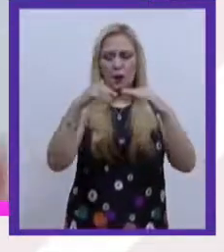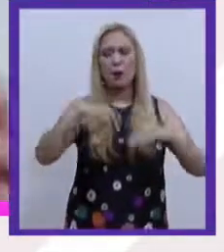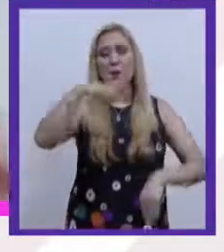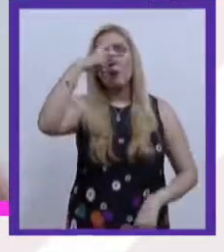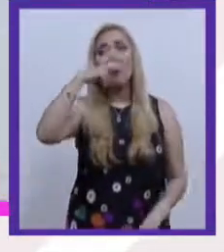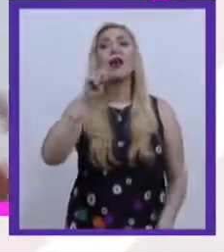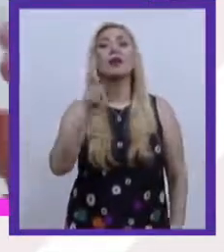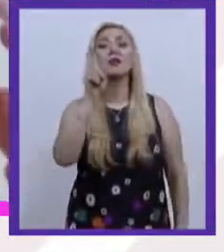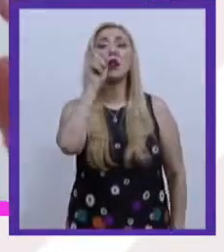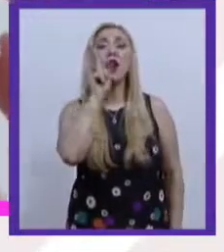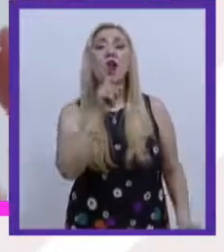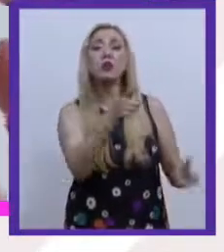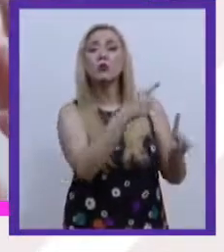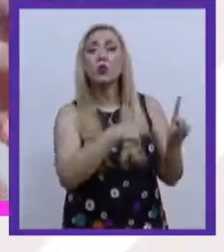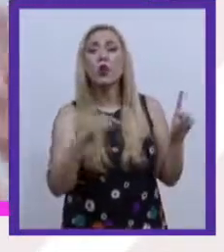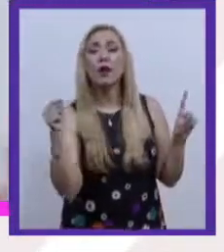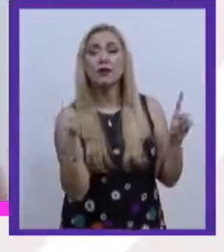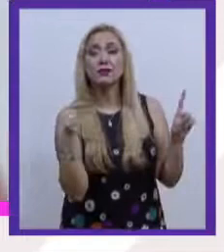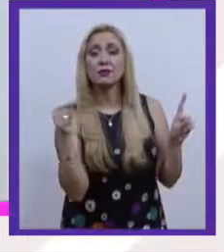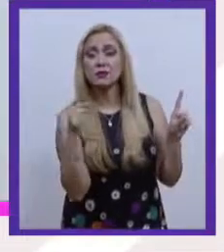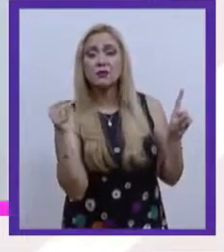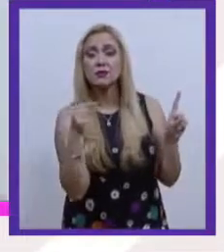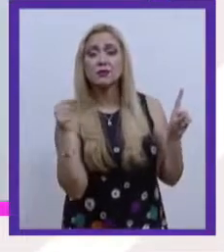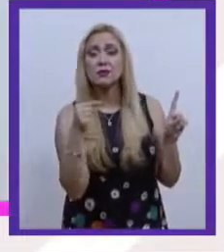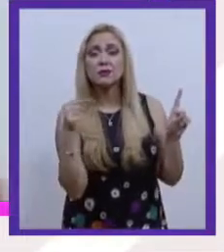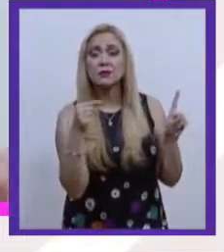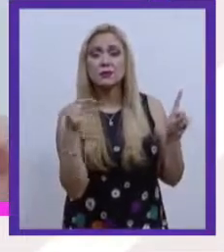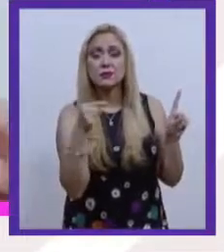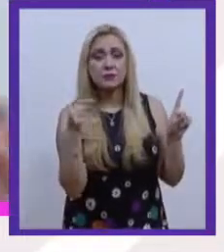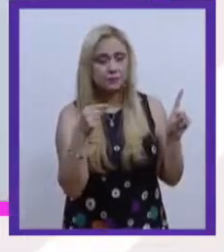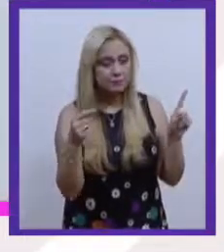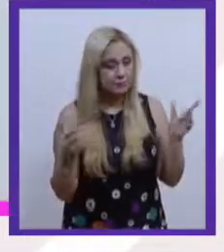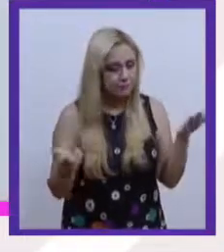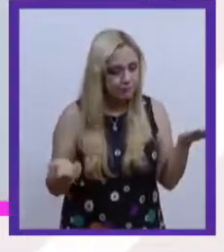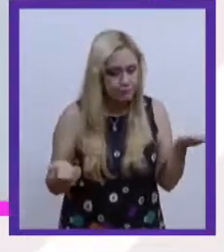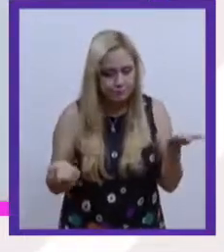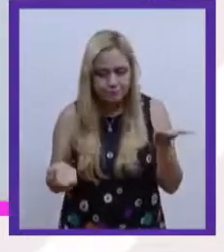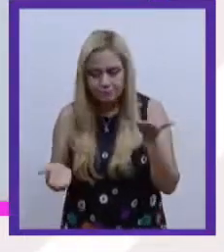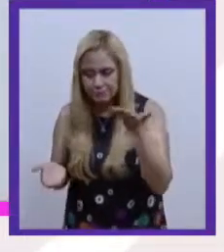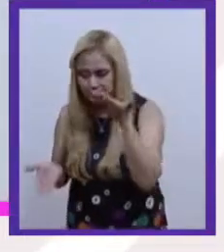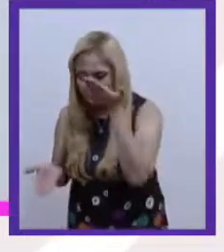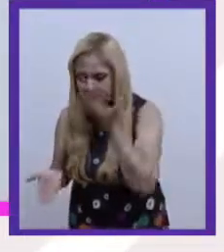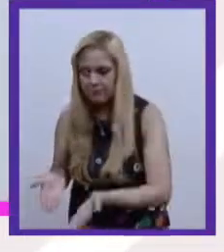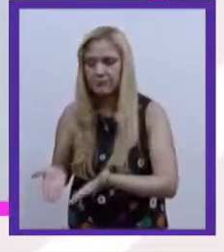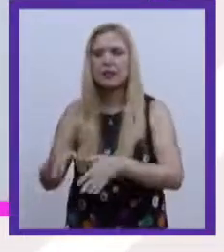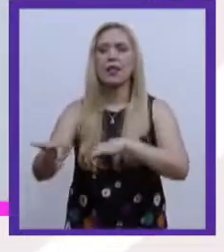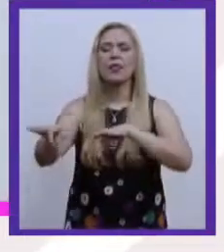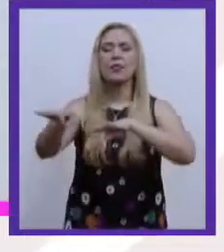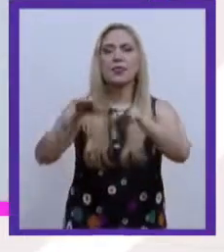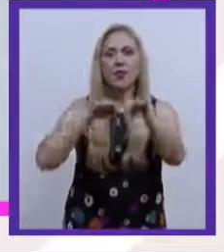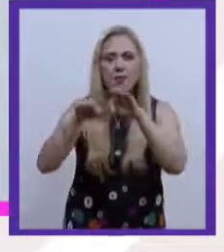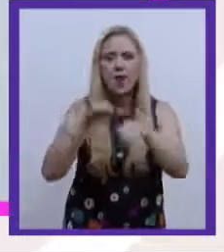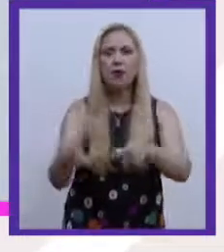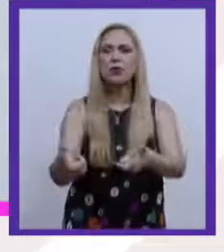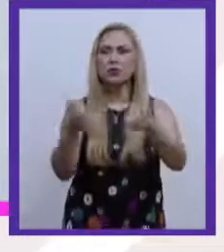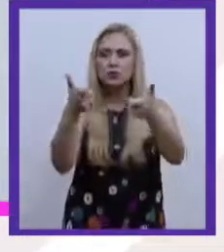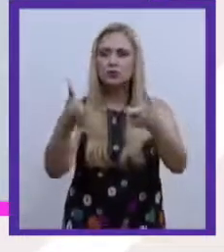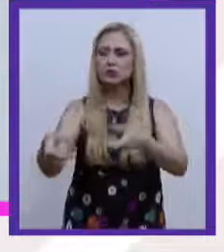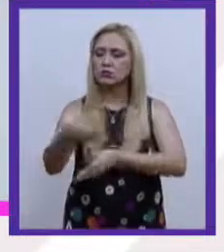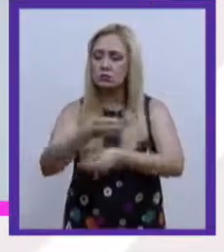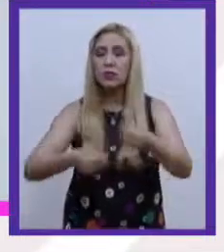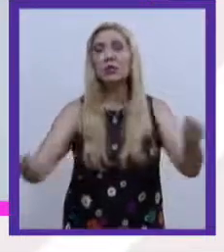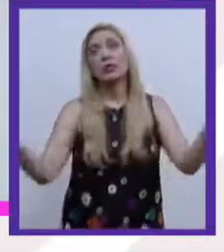México, es que las mujeres estén en el mundo, digamos, del trabajo, en la economía, y para